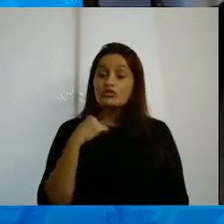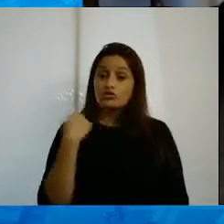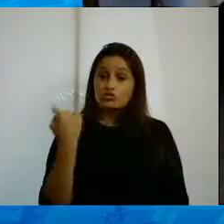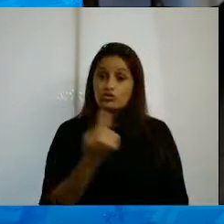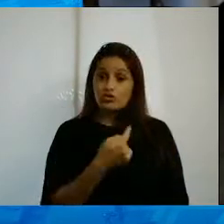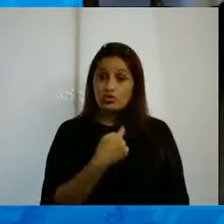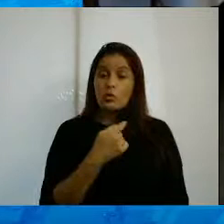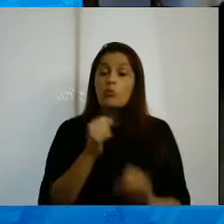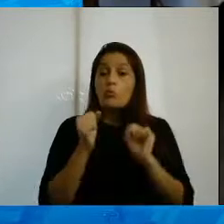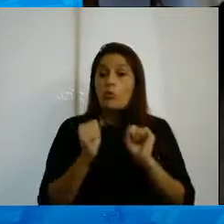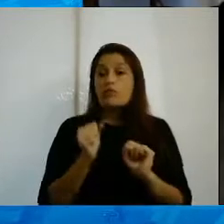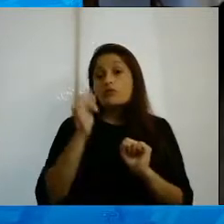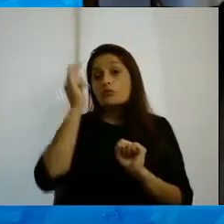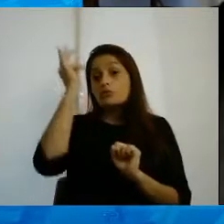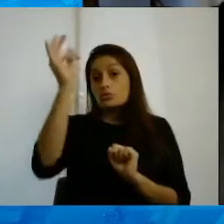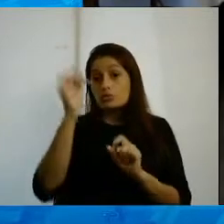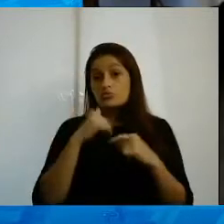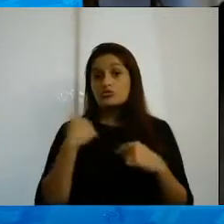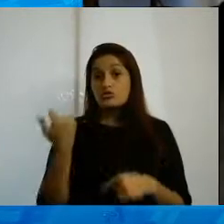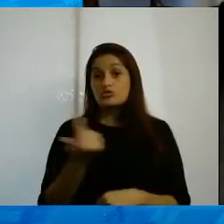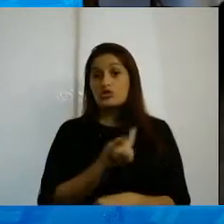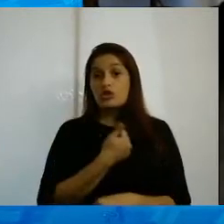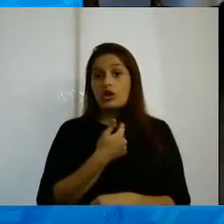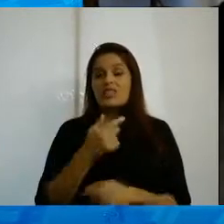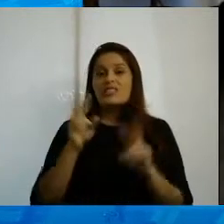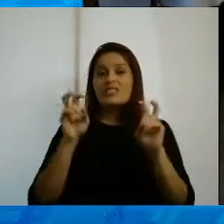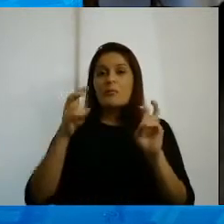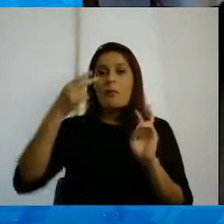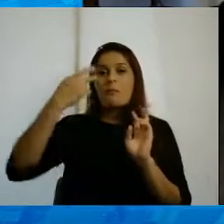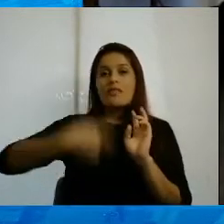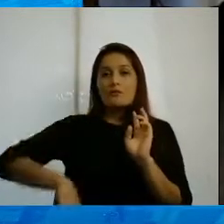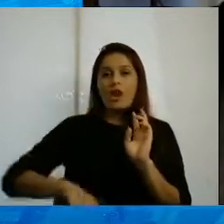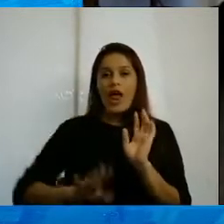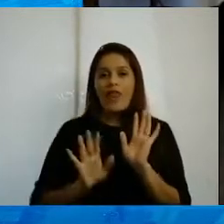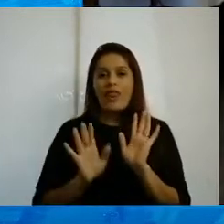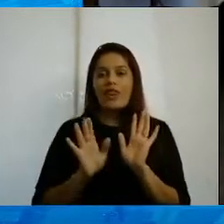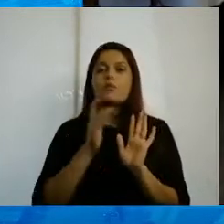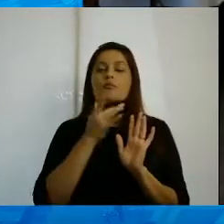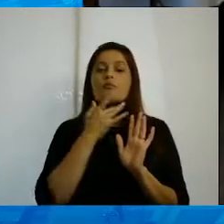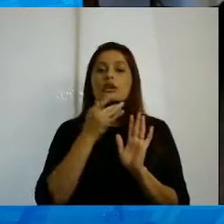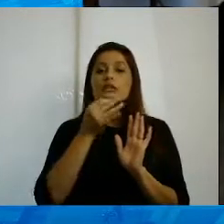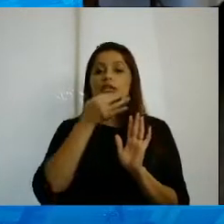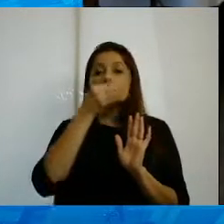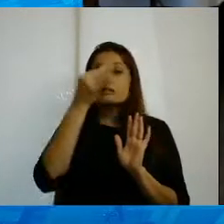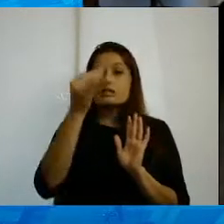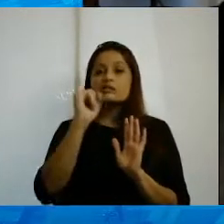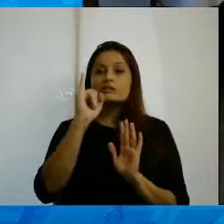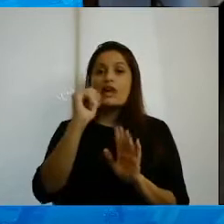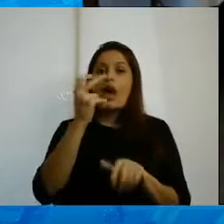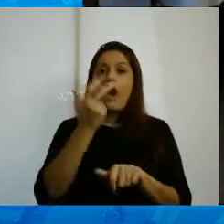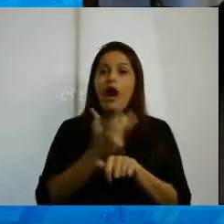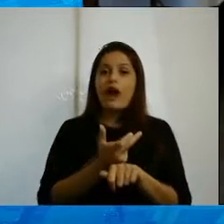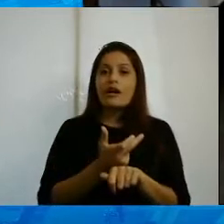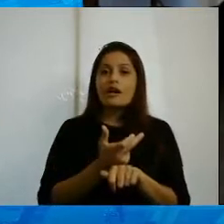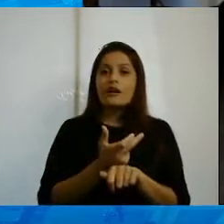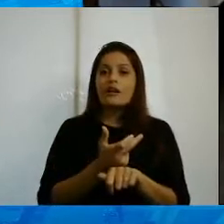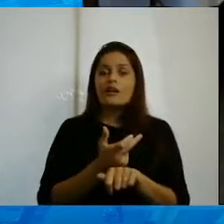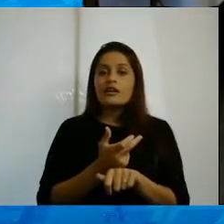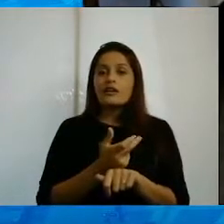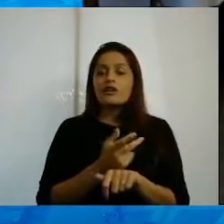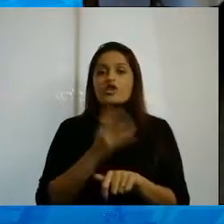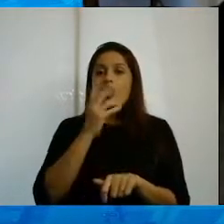o nos podría afectar patrimonialmente a los concejales si es que se determinara de que hubo efectivamente una ilegalidad